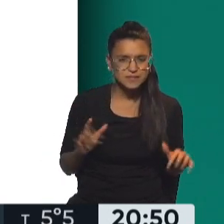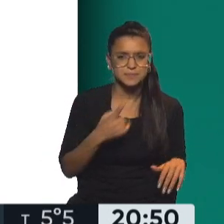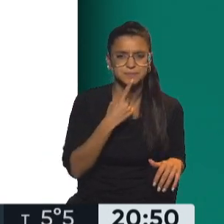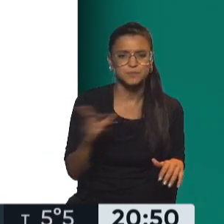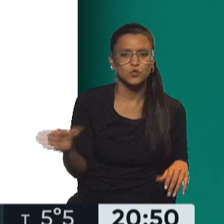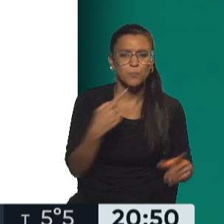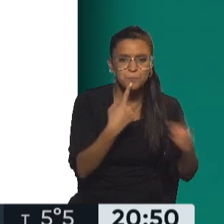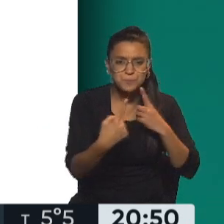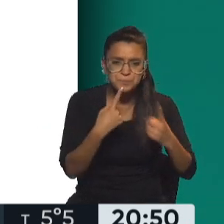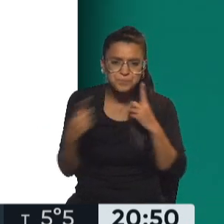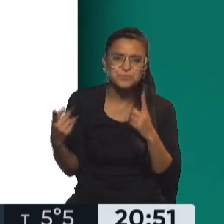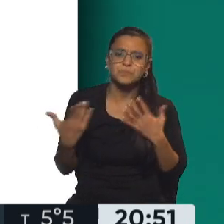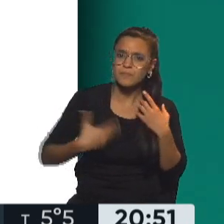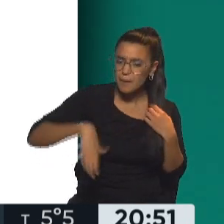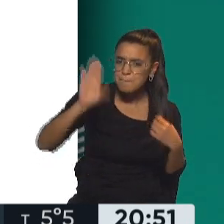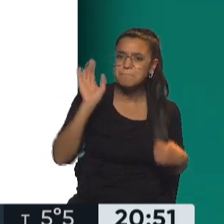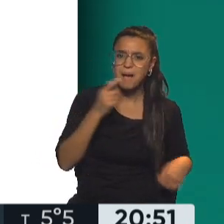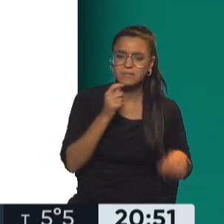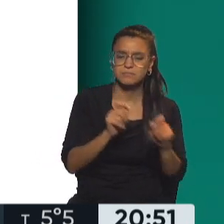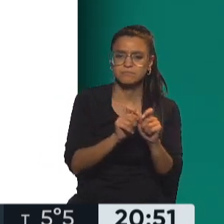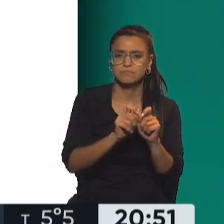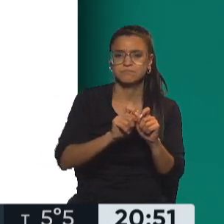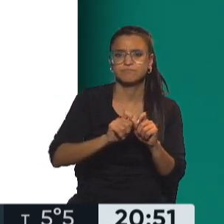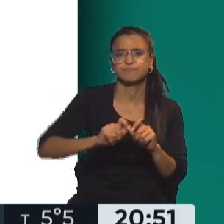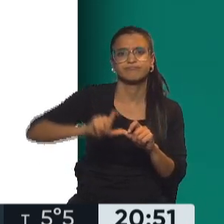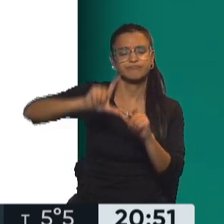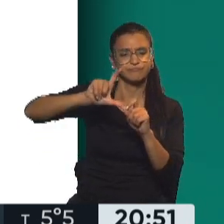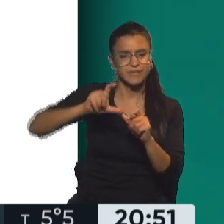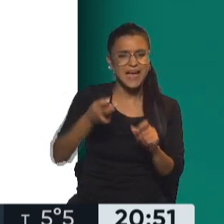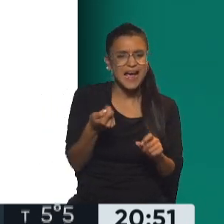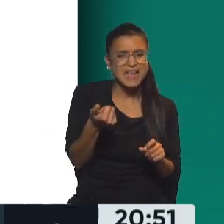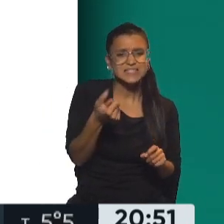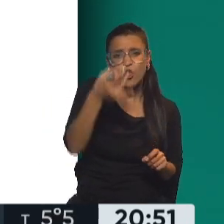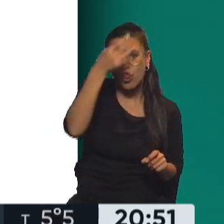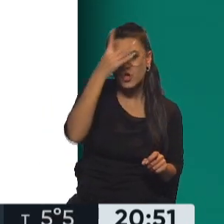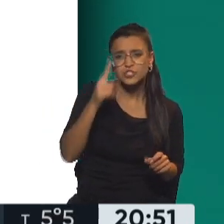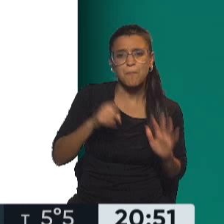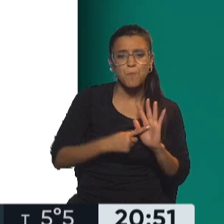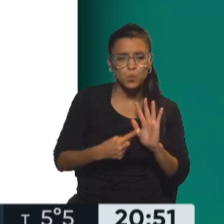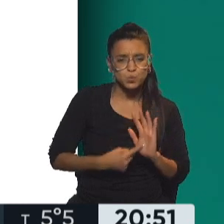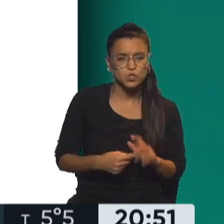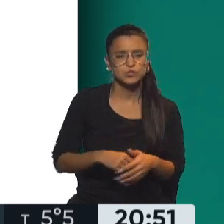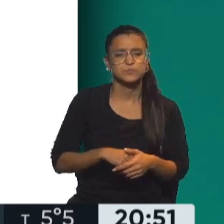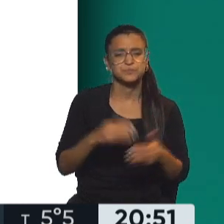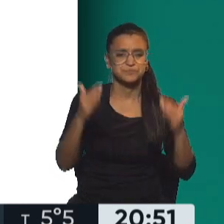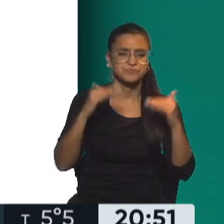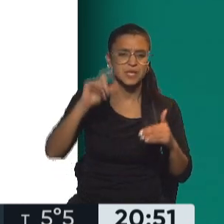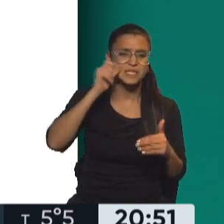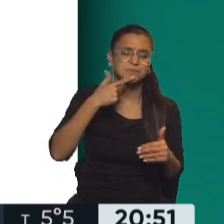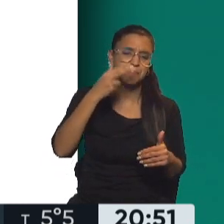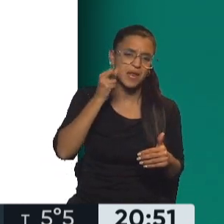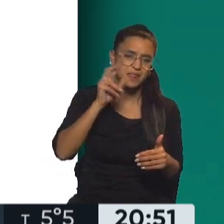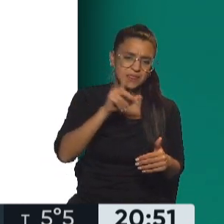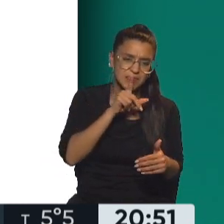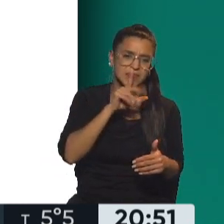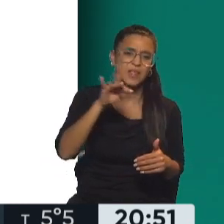los encuestadores el que más alto lo tiene a Randazzo, casi 12 puntos. Y después Espert y